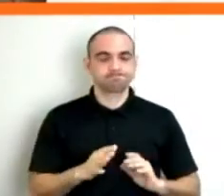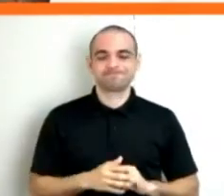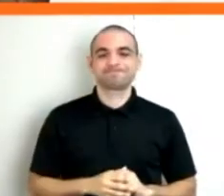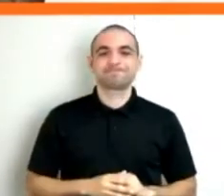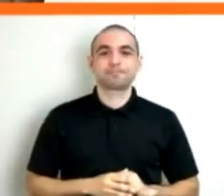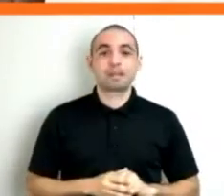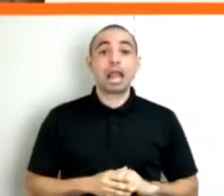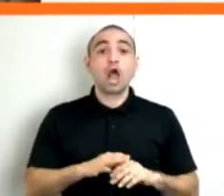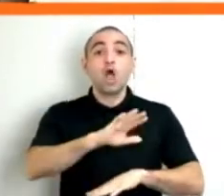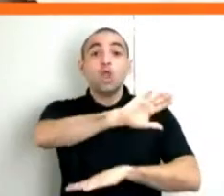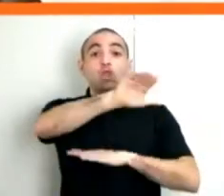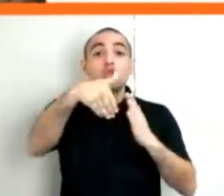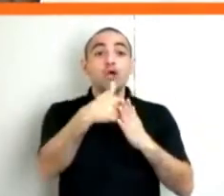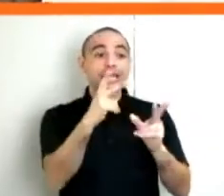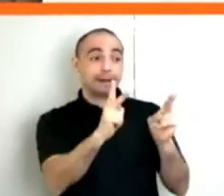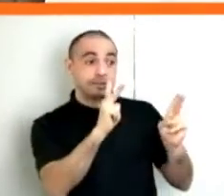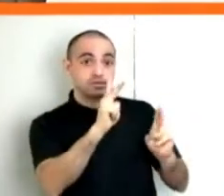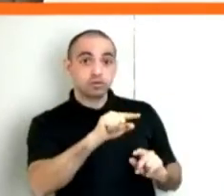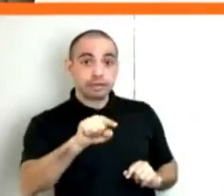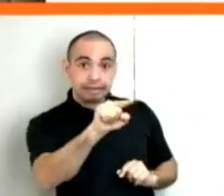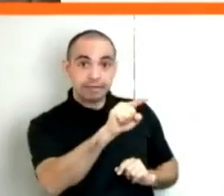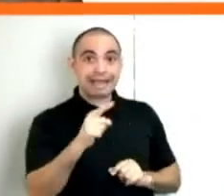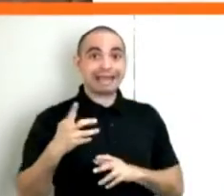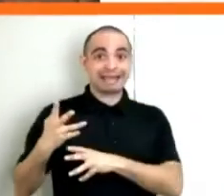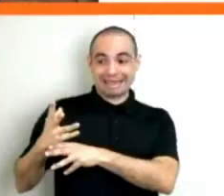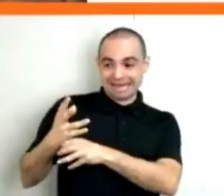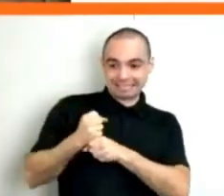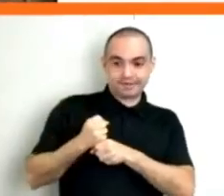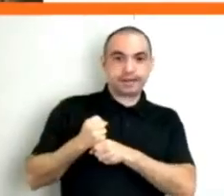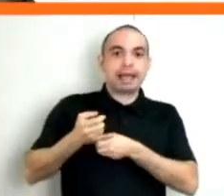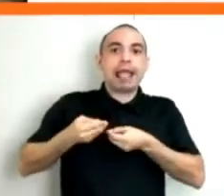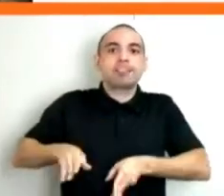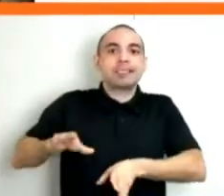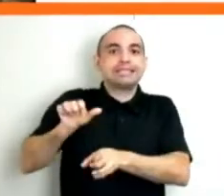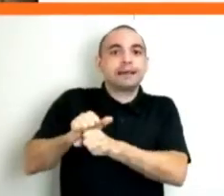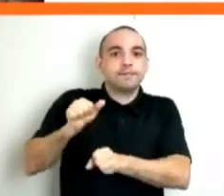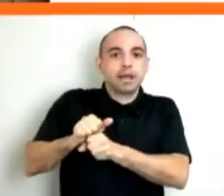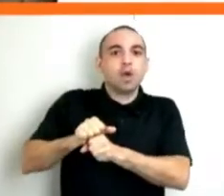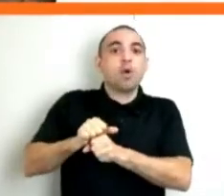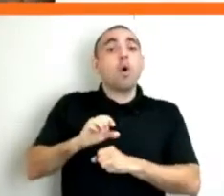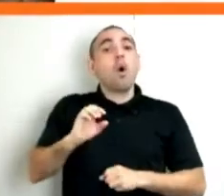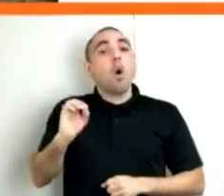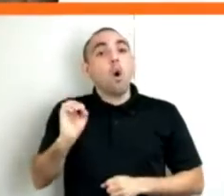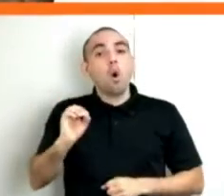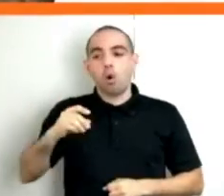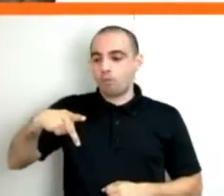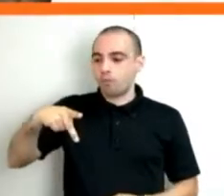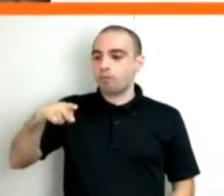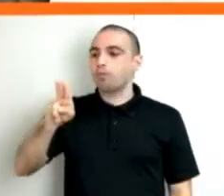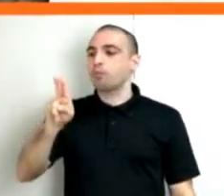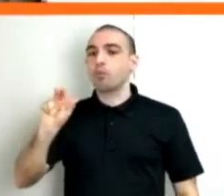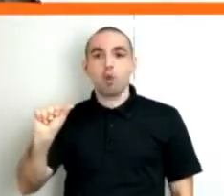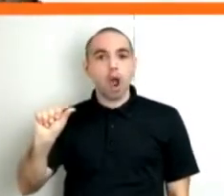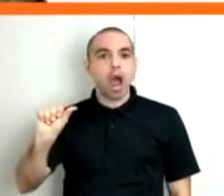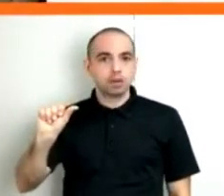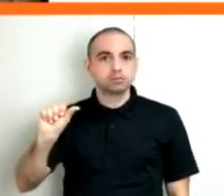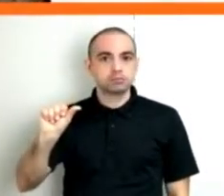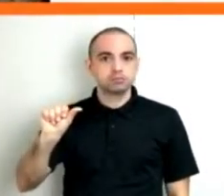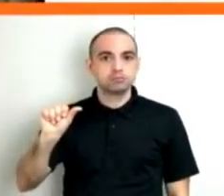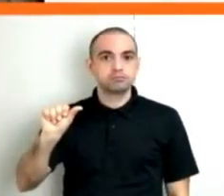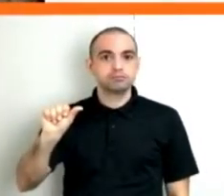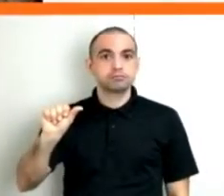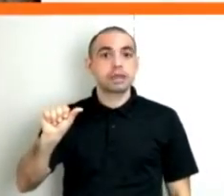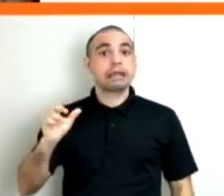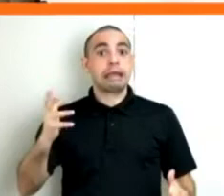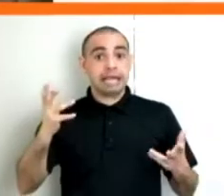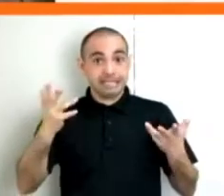toda persona que reciba compensación de desempleo o de PUA. Como sabemos, ya hay personas, las personas de PUA ya